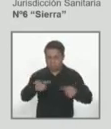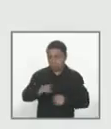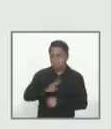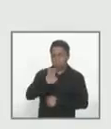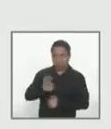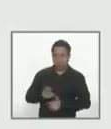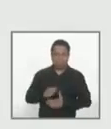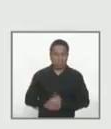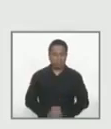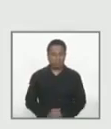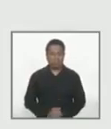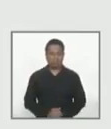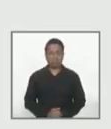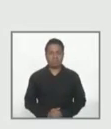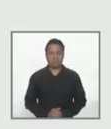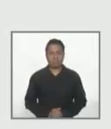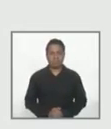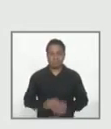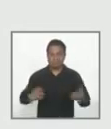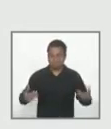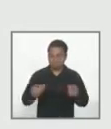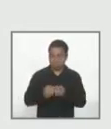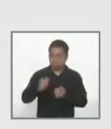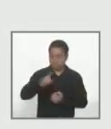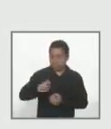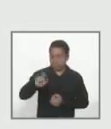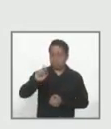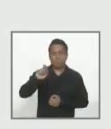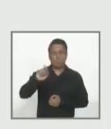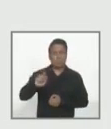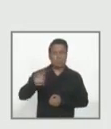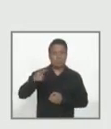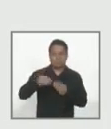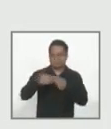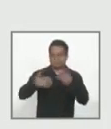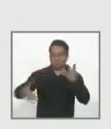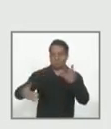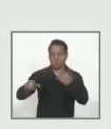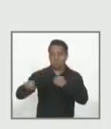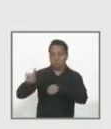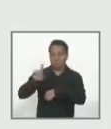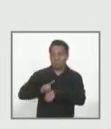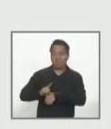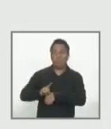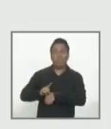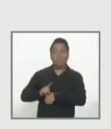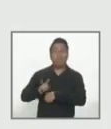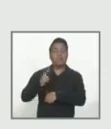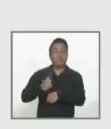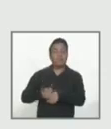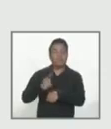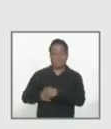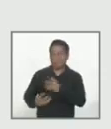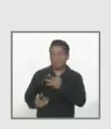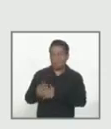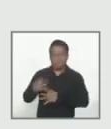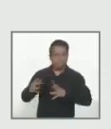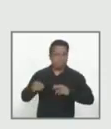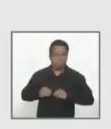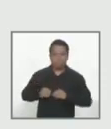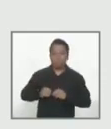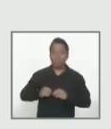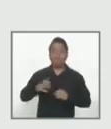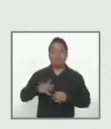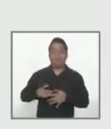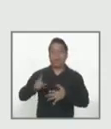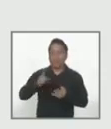defunciones. De los 124 casos nuevos reportados al corte del día de hoy, estos se presentan